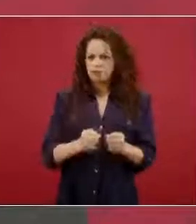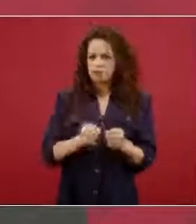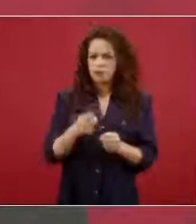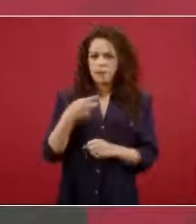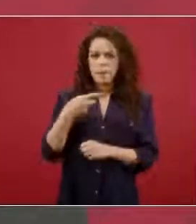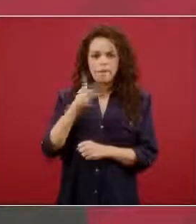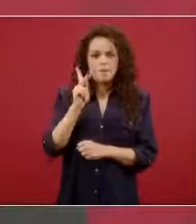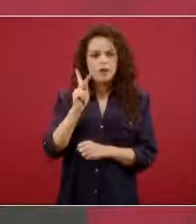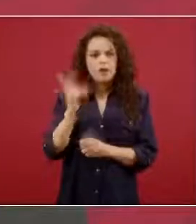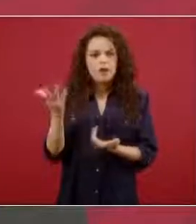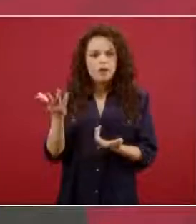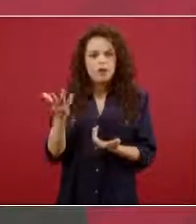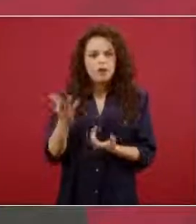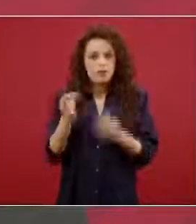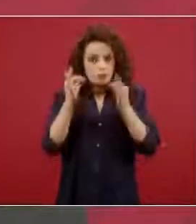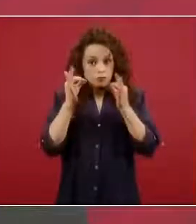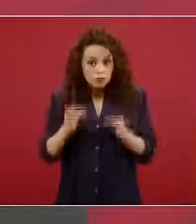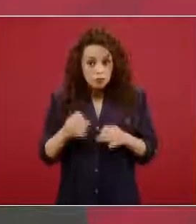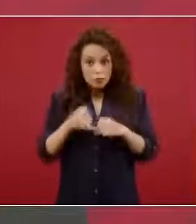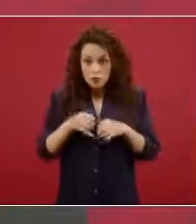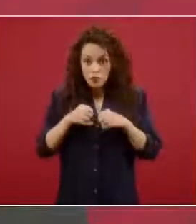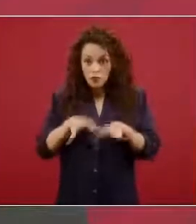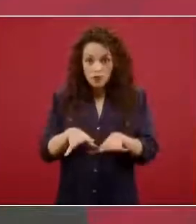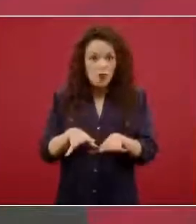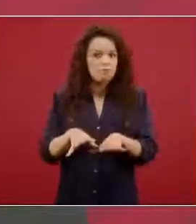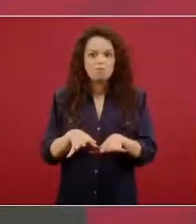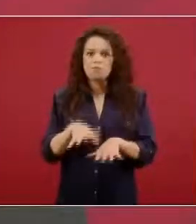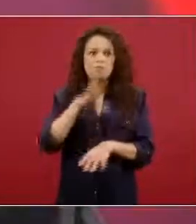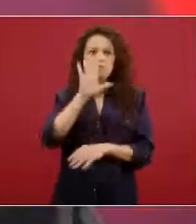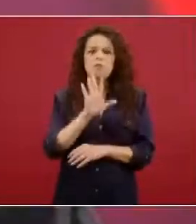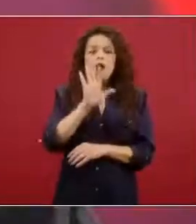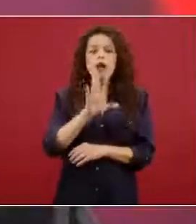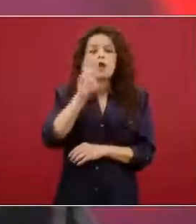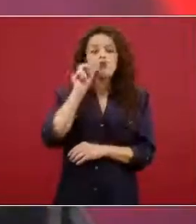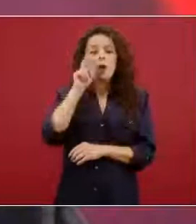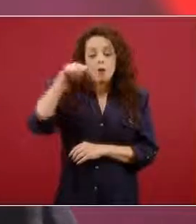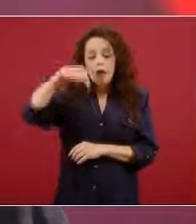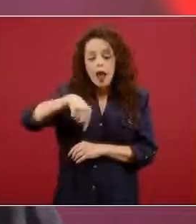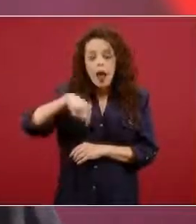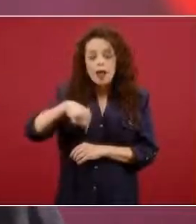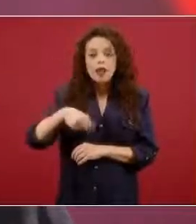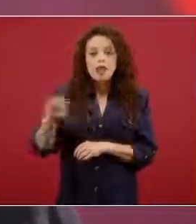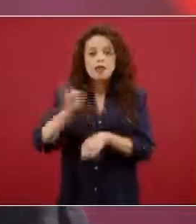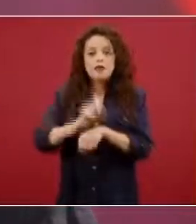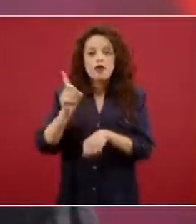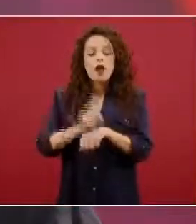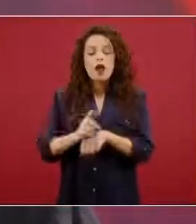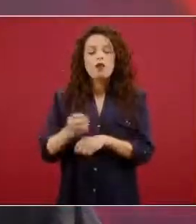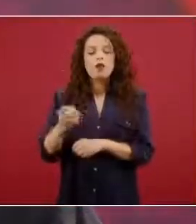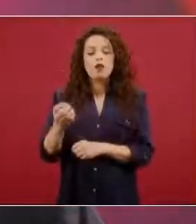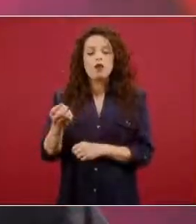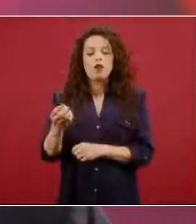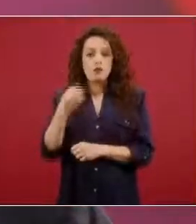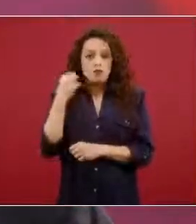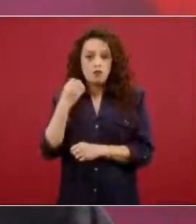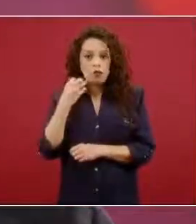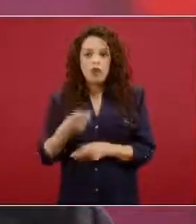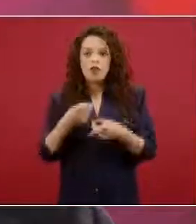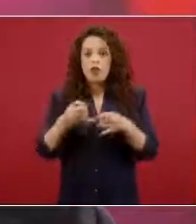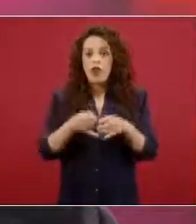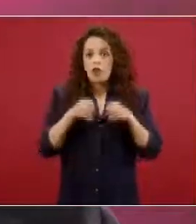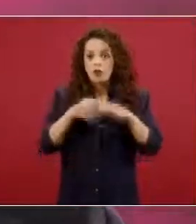estar al tanto de la información que se da aquí todos los días y de su actualización. Algunas de estas